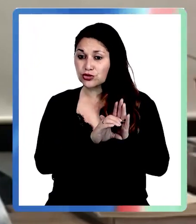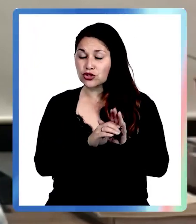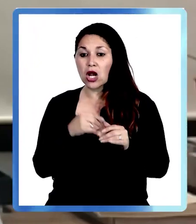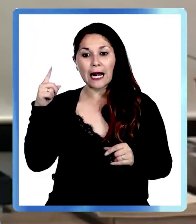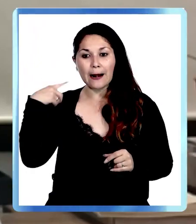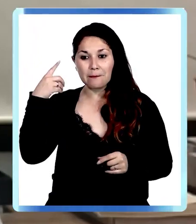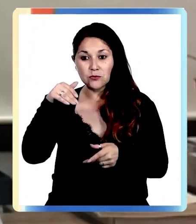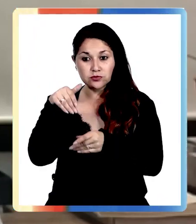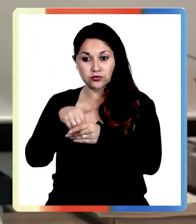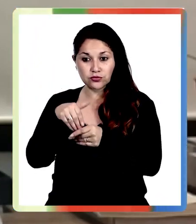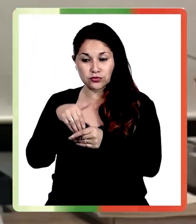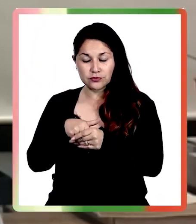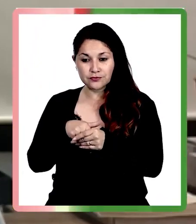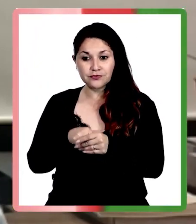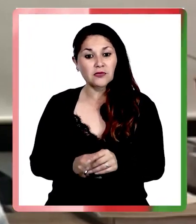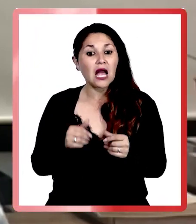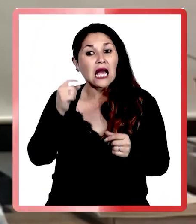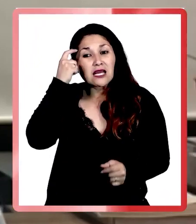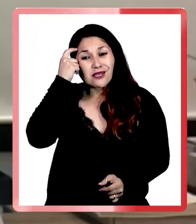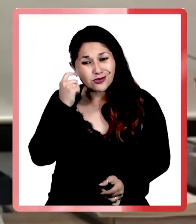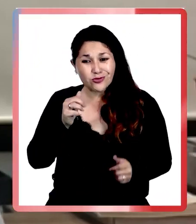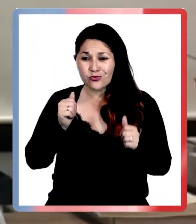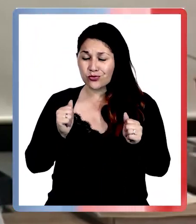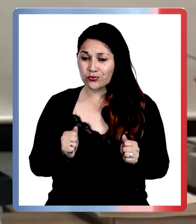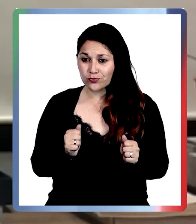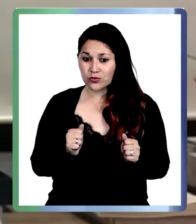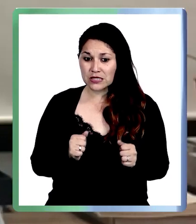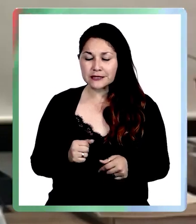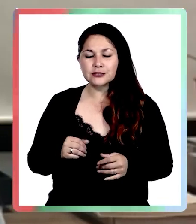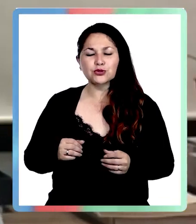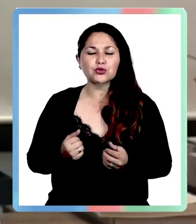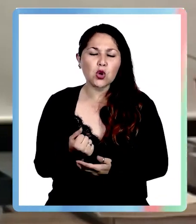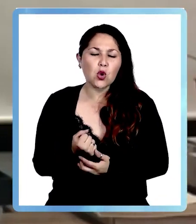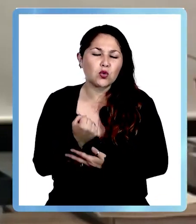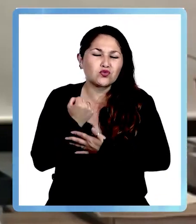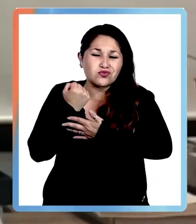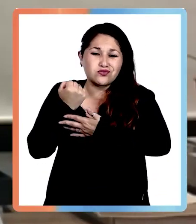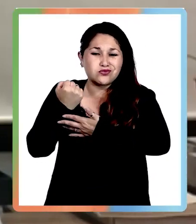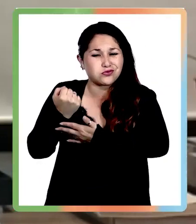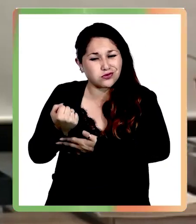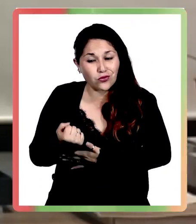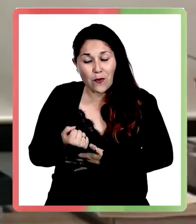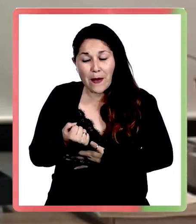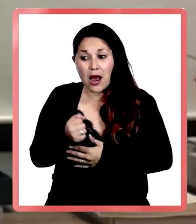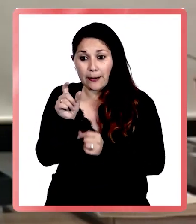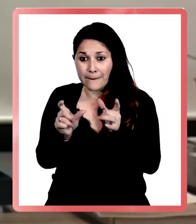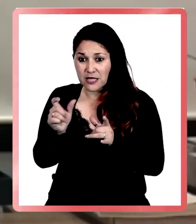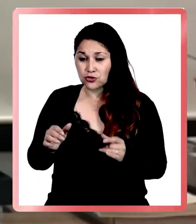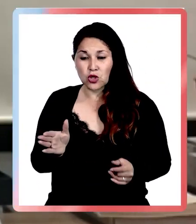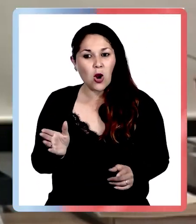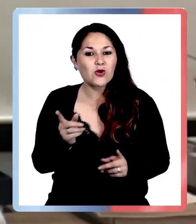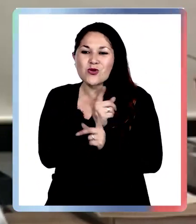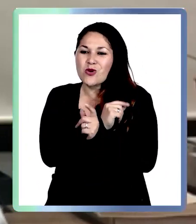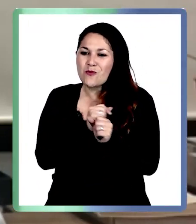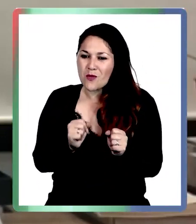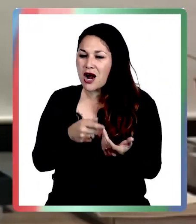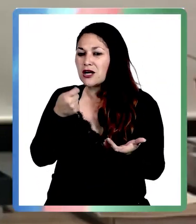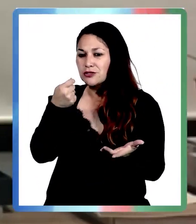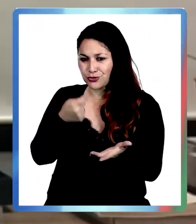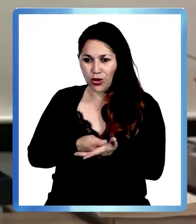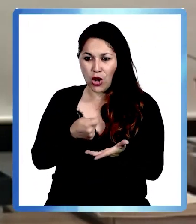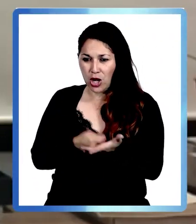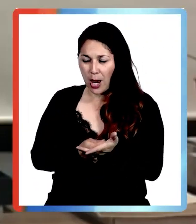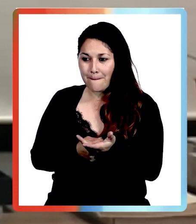día, y creo que puede ser eso una gran ayuda para la gente que no tenga la capacidad de cubrir